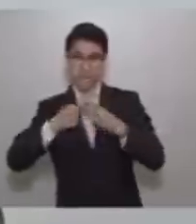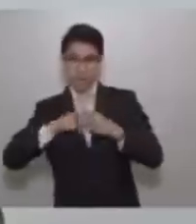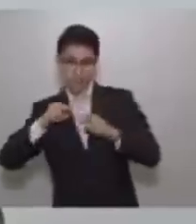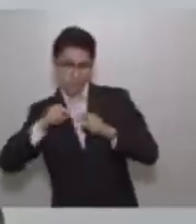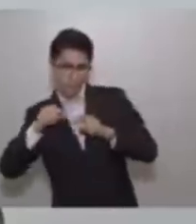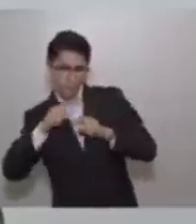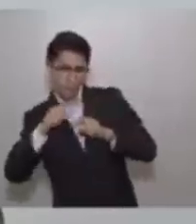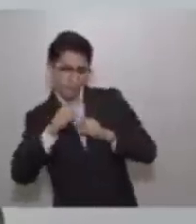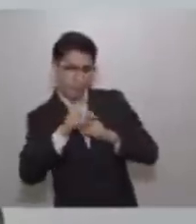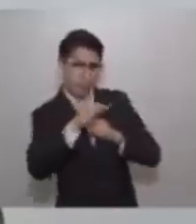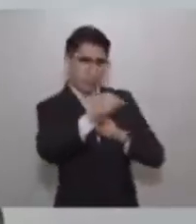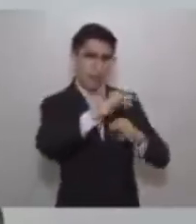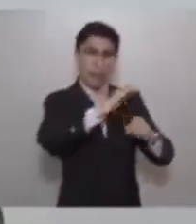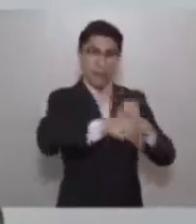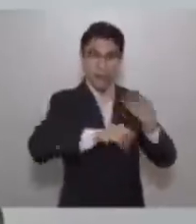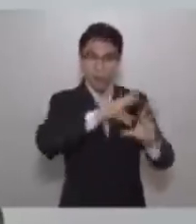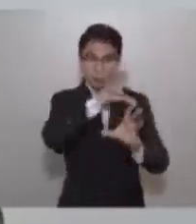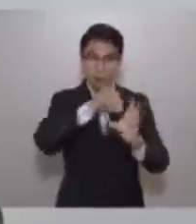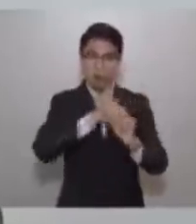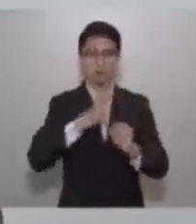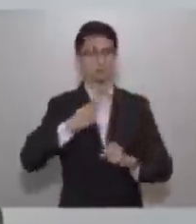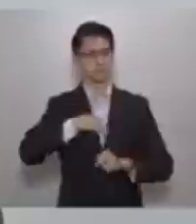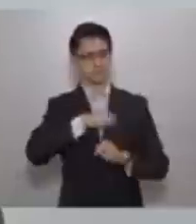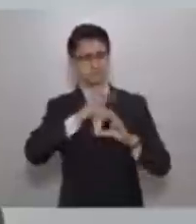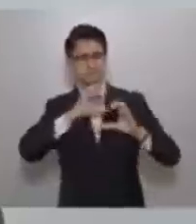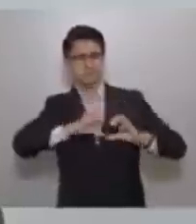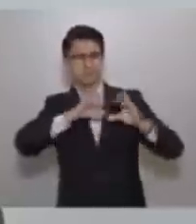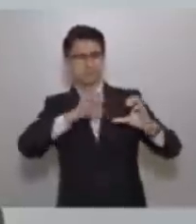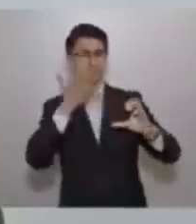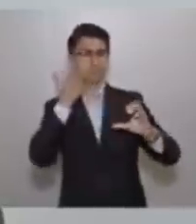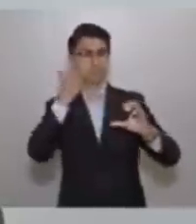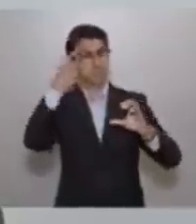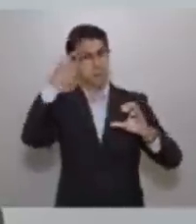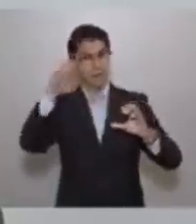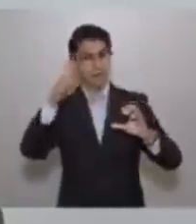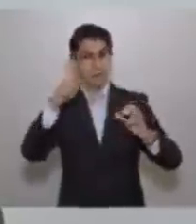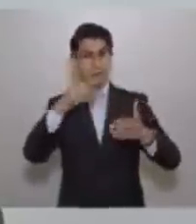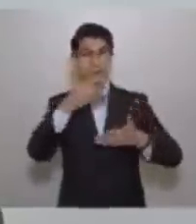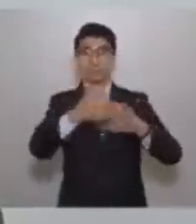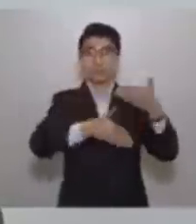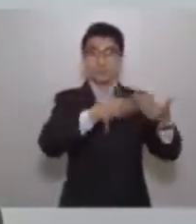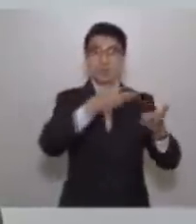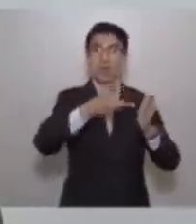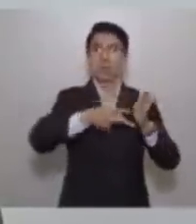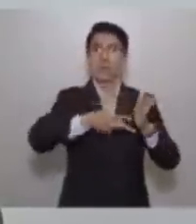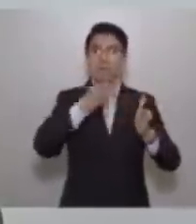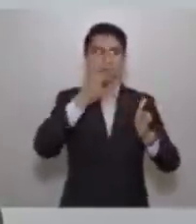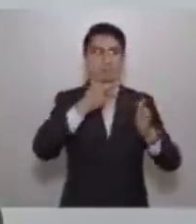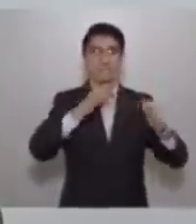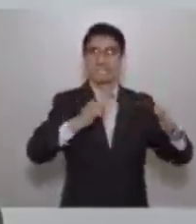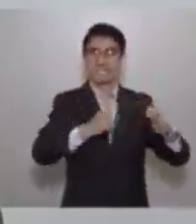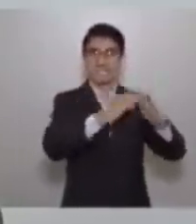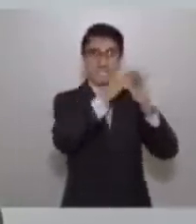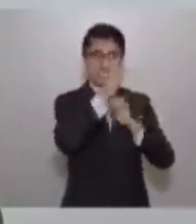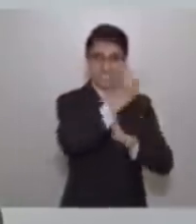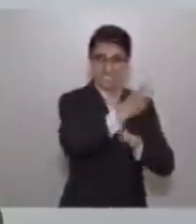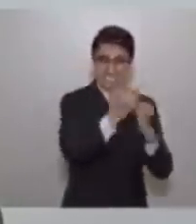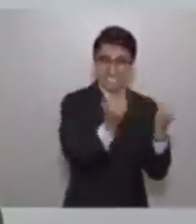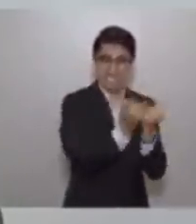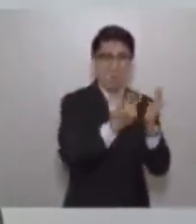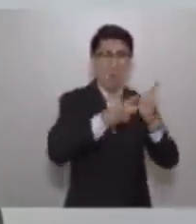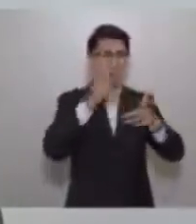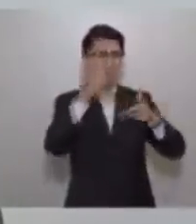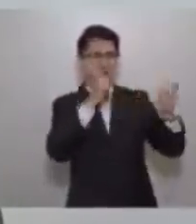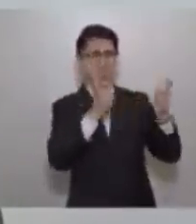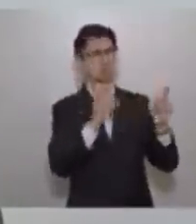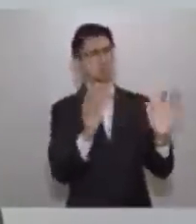asalto, como recientemente en los años anteriores se ha dado, y fortalecer todo, cosa, la seguridad y garantizar la seguridad de los ciudadanos. ¿Más sería en